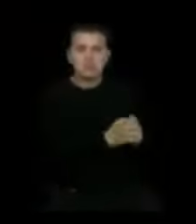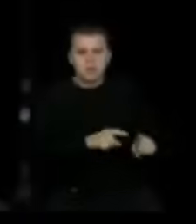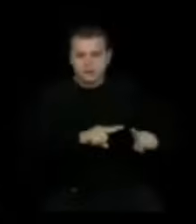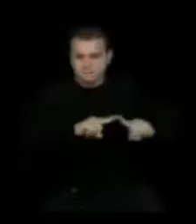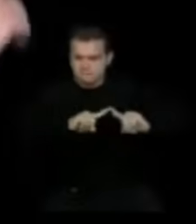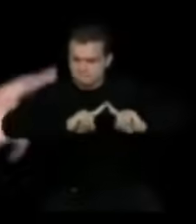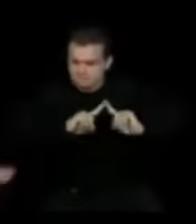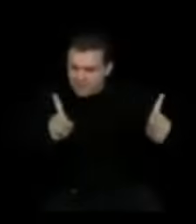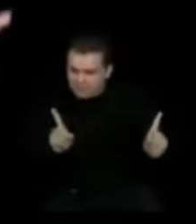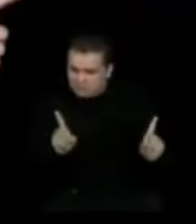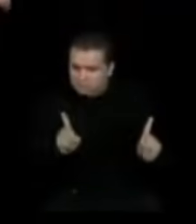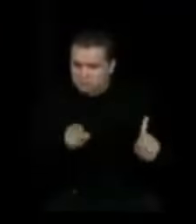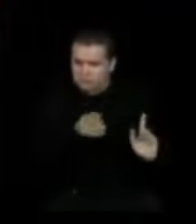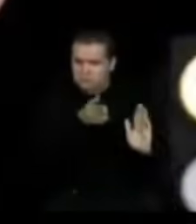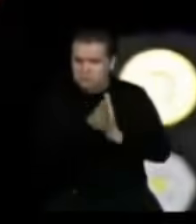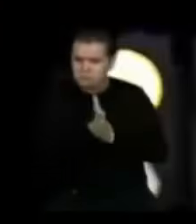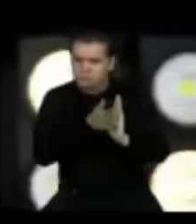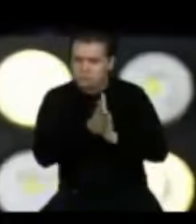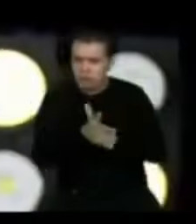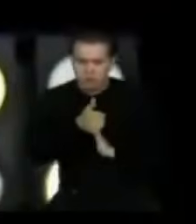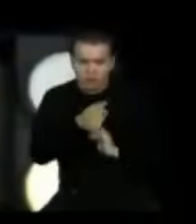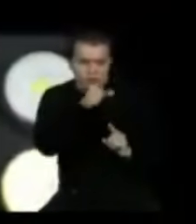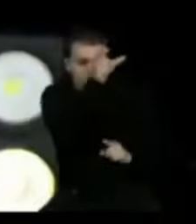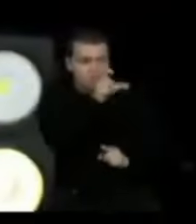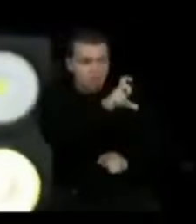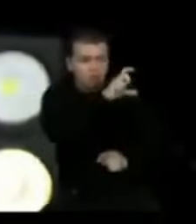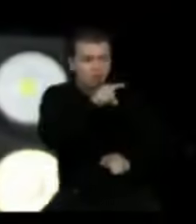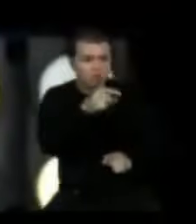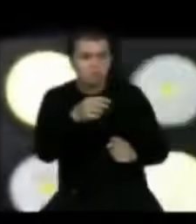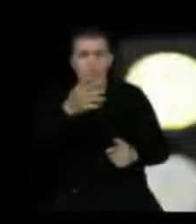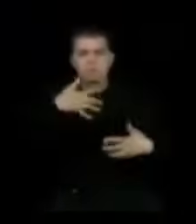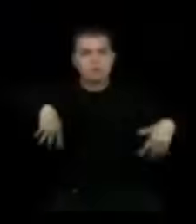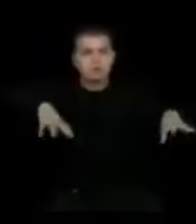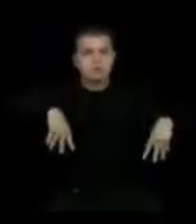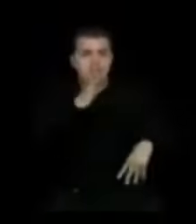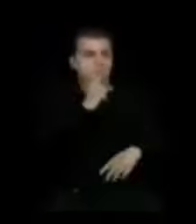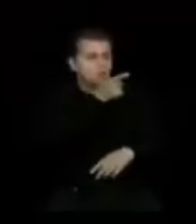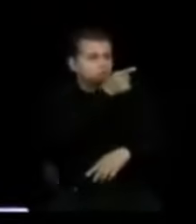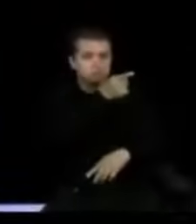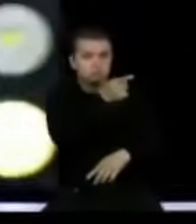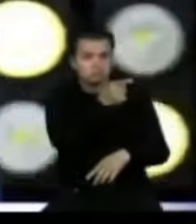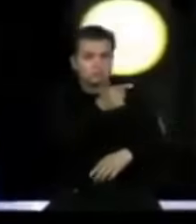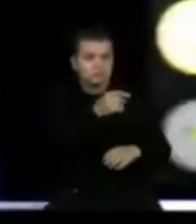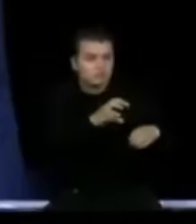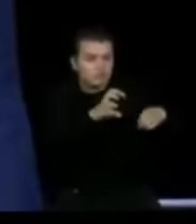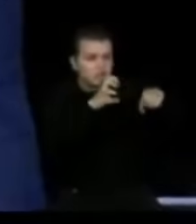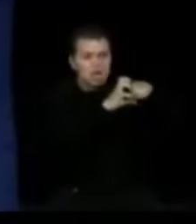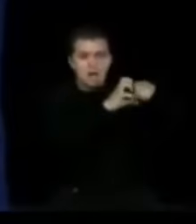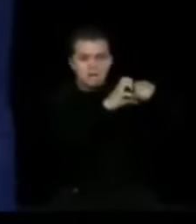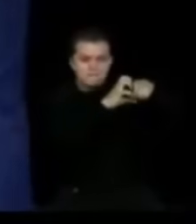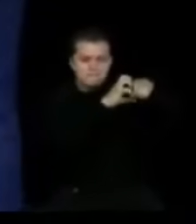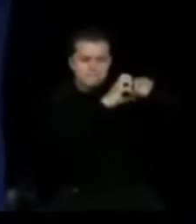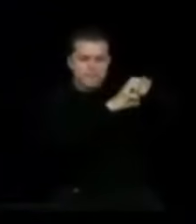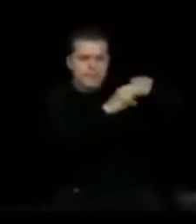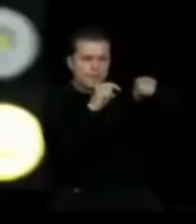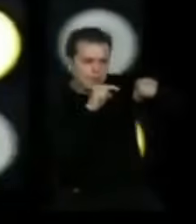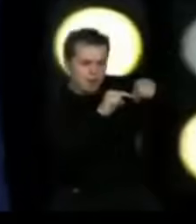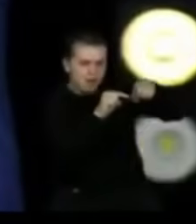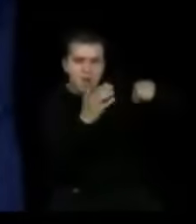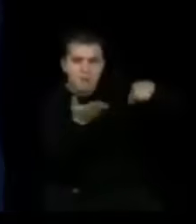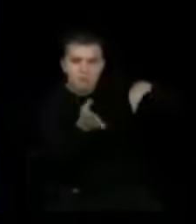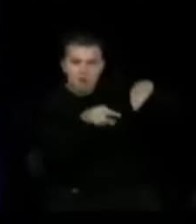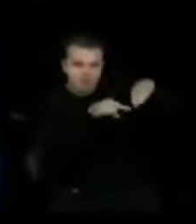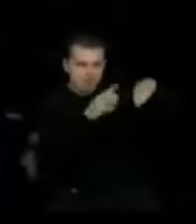Pero la buena noticia es que esa cruz ya está vacía. Que esa tumba está vacía. Que Jesucristo